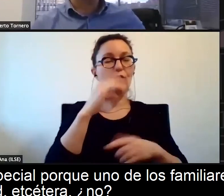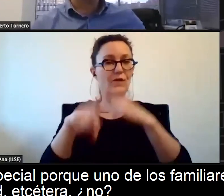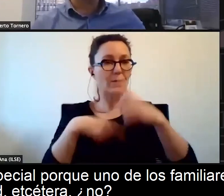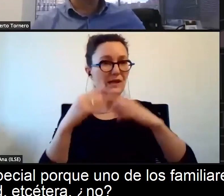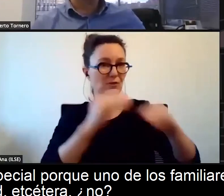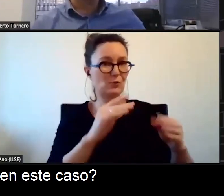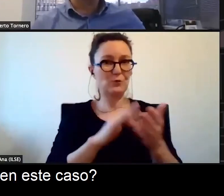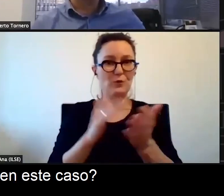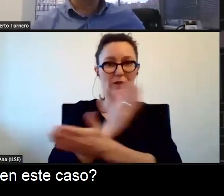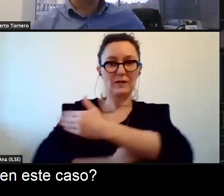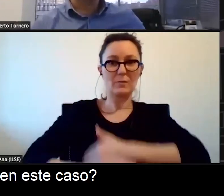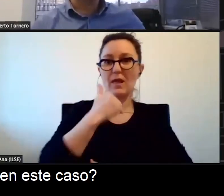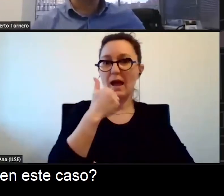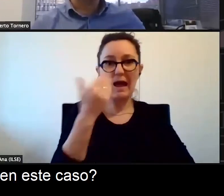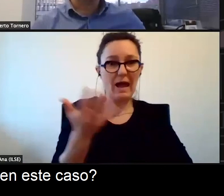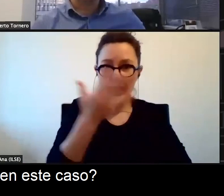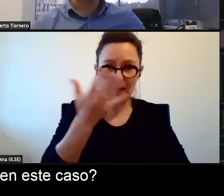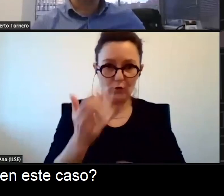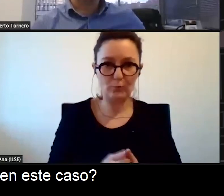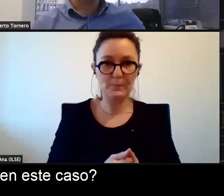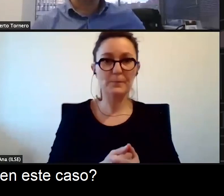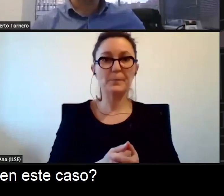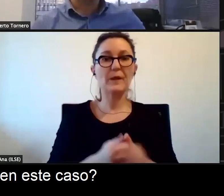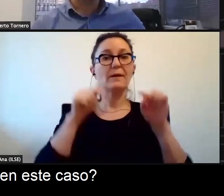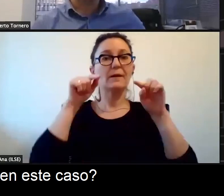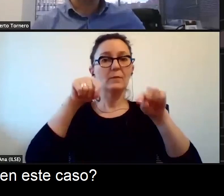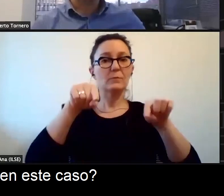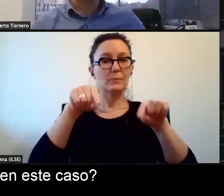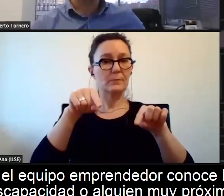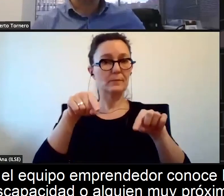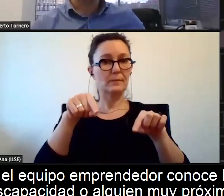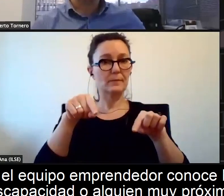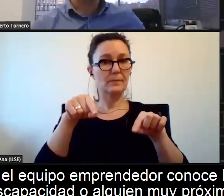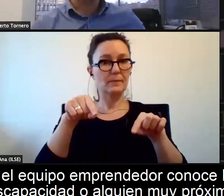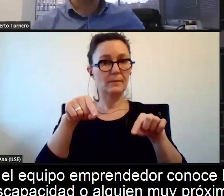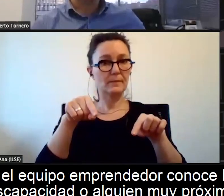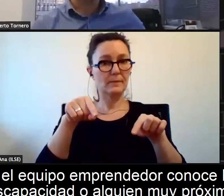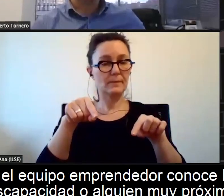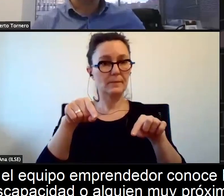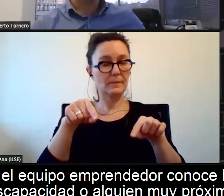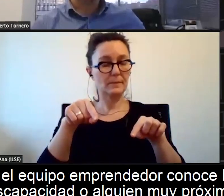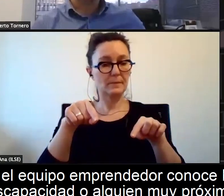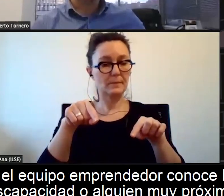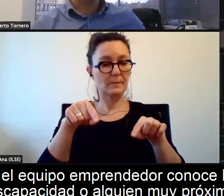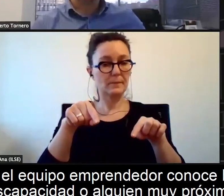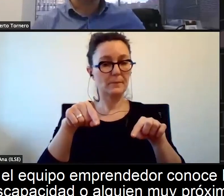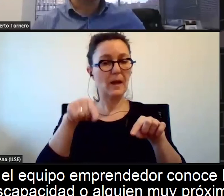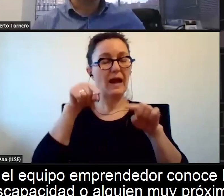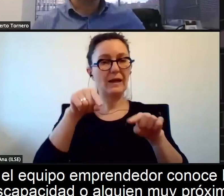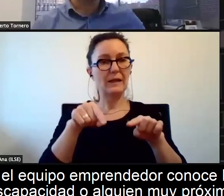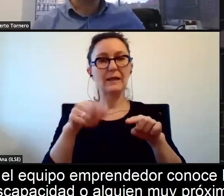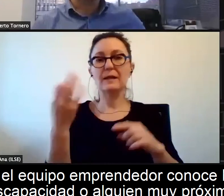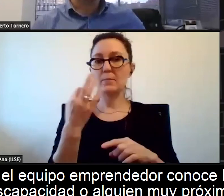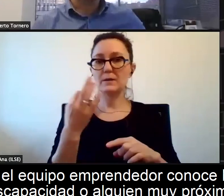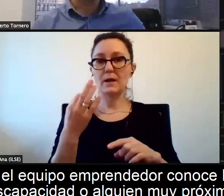¿no? ¿Qué nos pasa en este caso? Que hay veces que el emprendedor o el equipo emprendedor que conoce bien